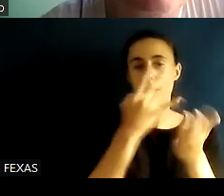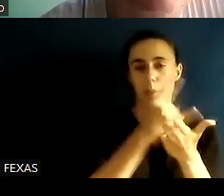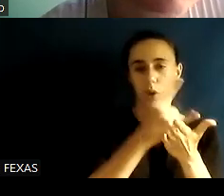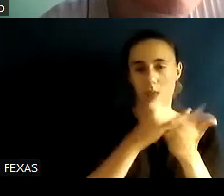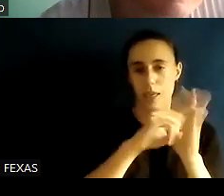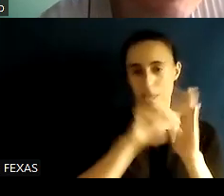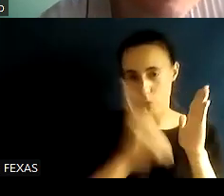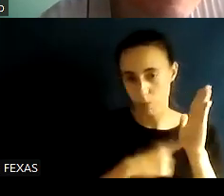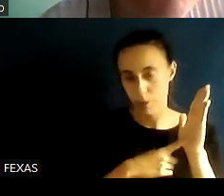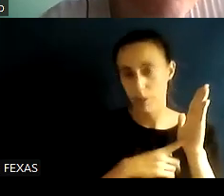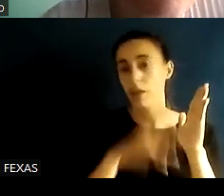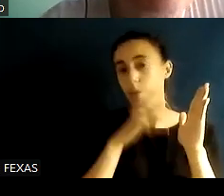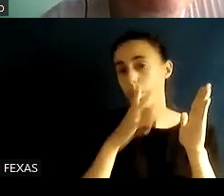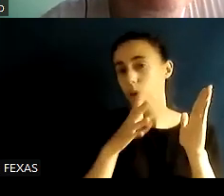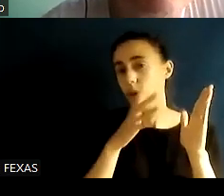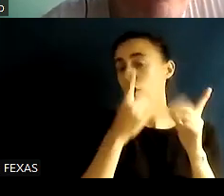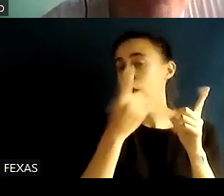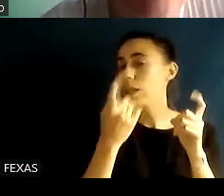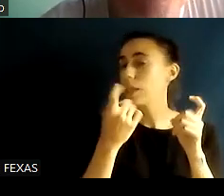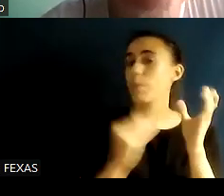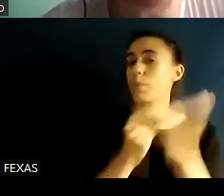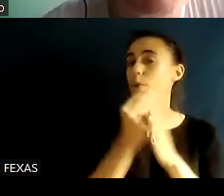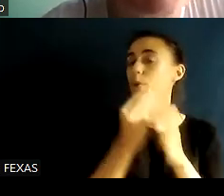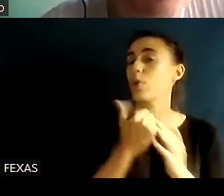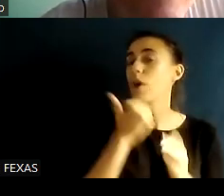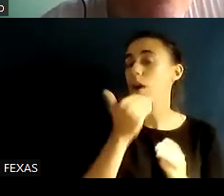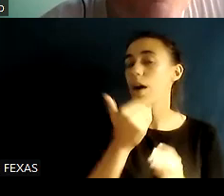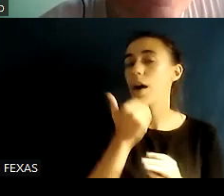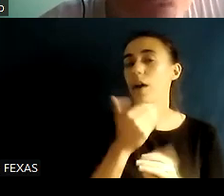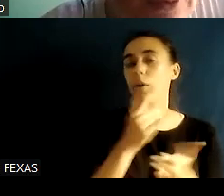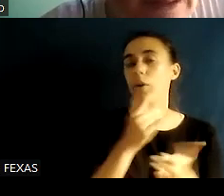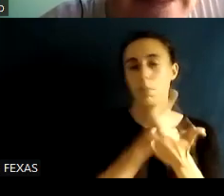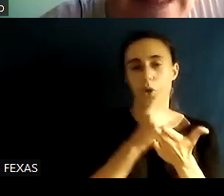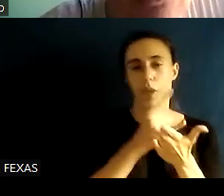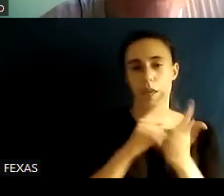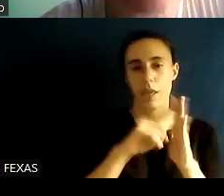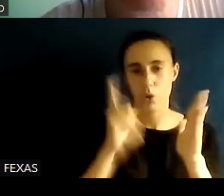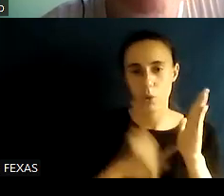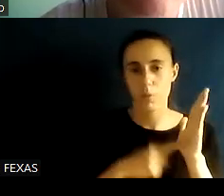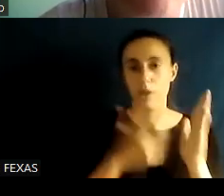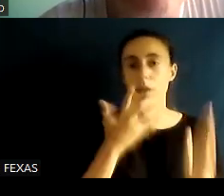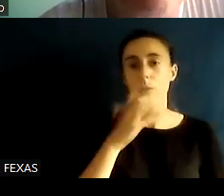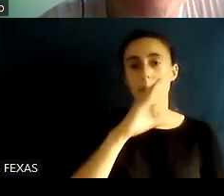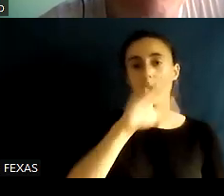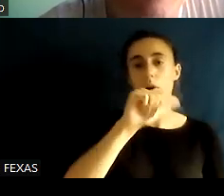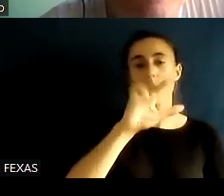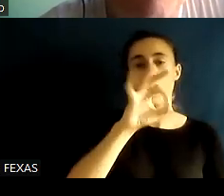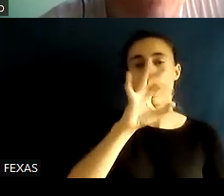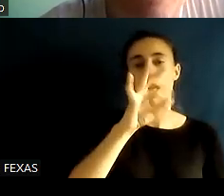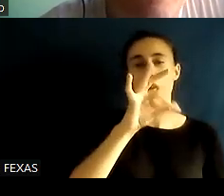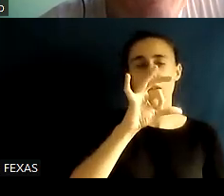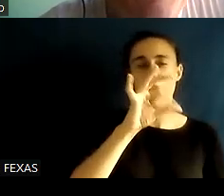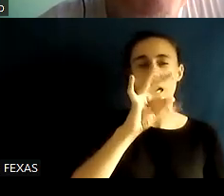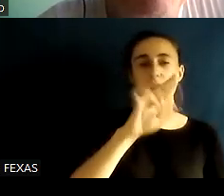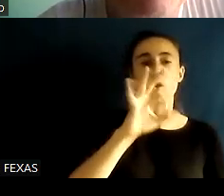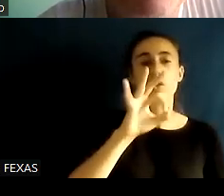tanto, necesitaremos algún producto o algunos productos que lleven proteína completa, como son calostro o el Protein